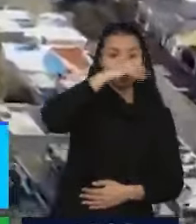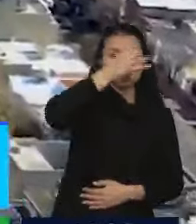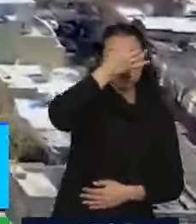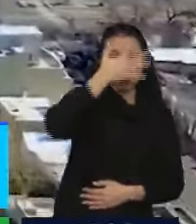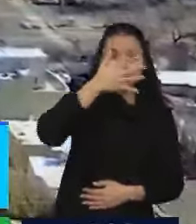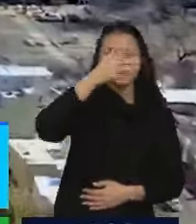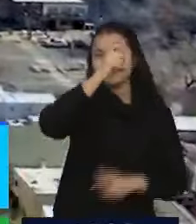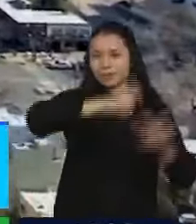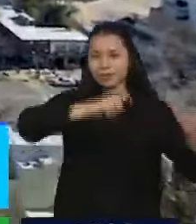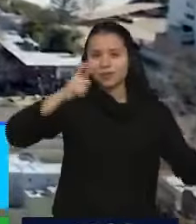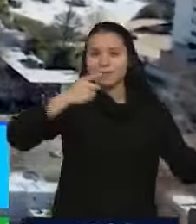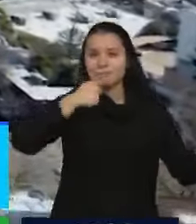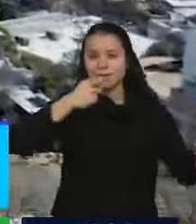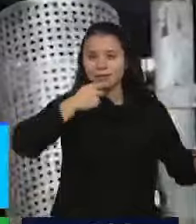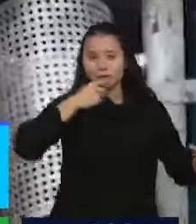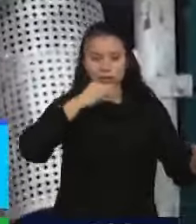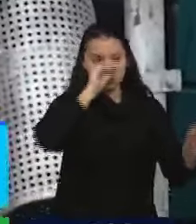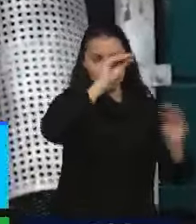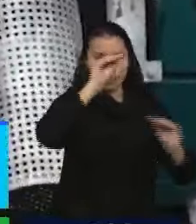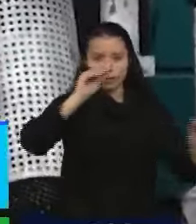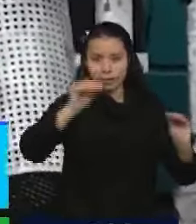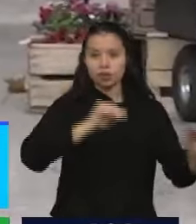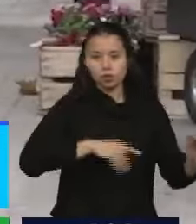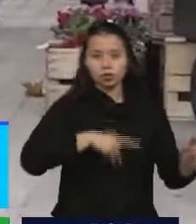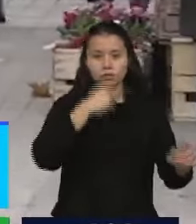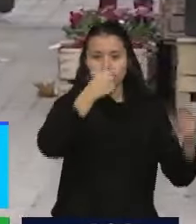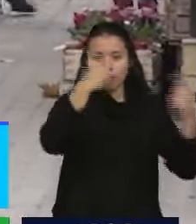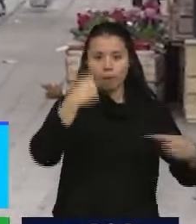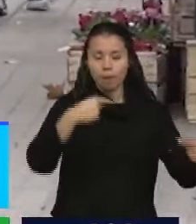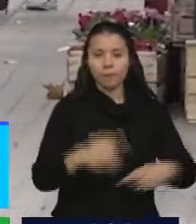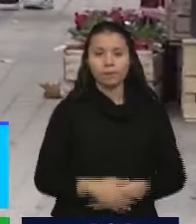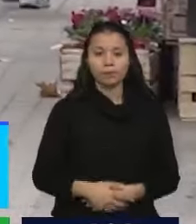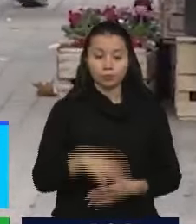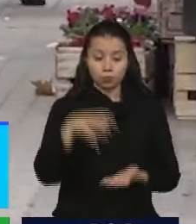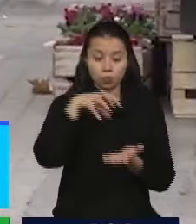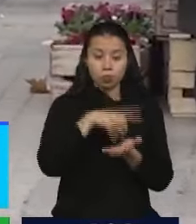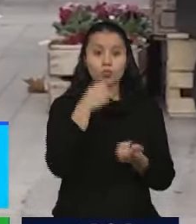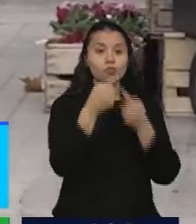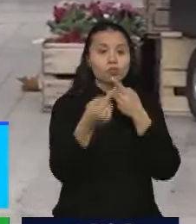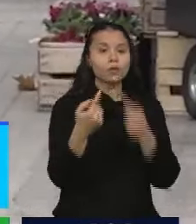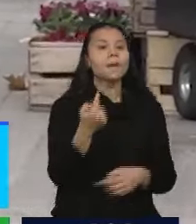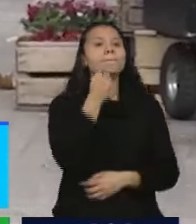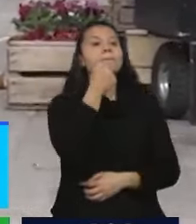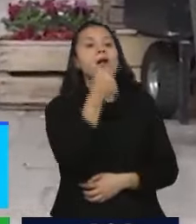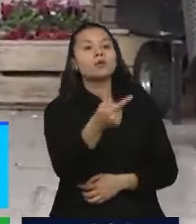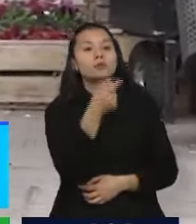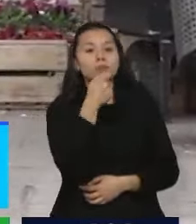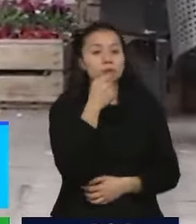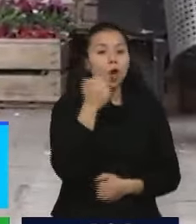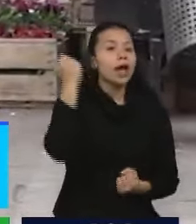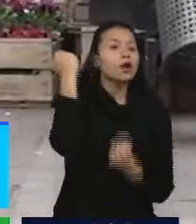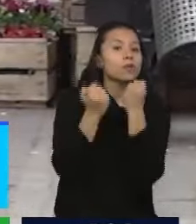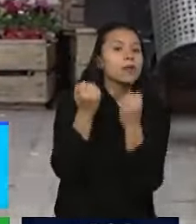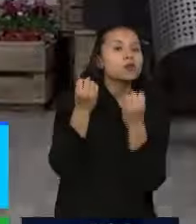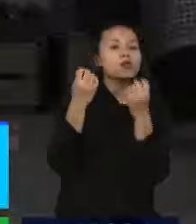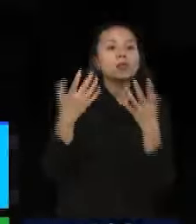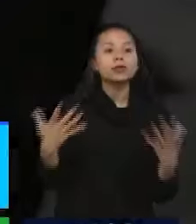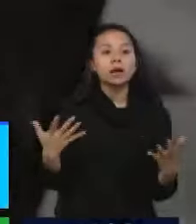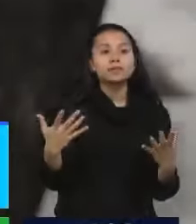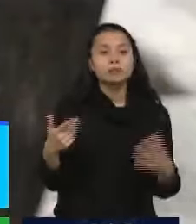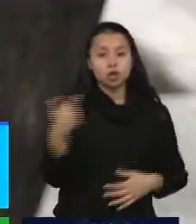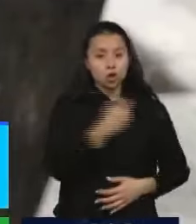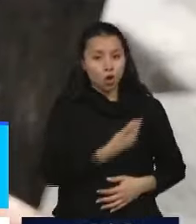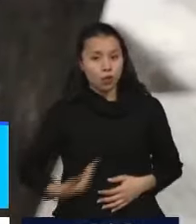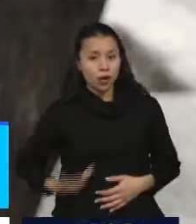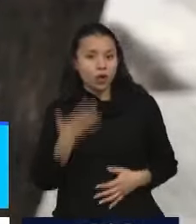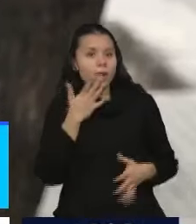6 departamentos del Gran Mendoza. La consultora les preguntó sobre las expectativas económicas y la esperanza en el gobierno.